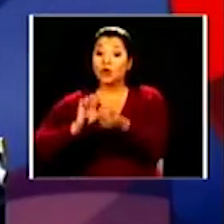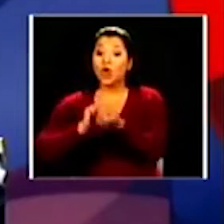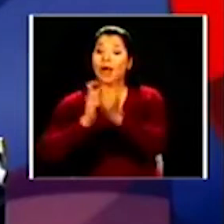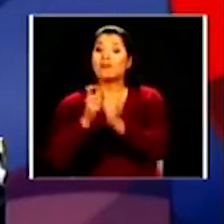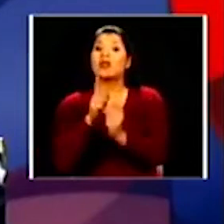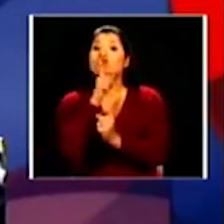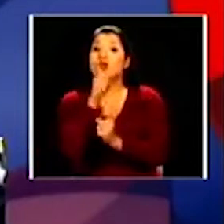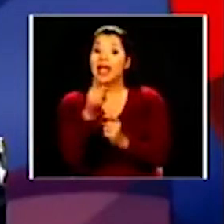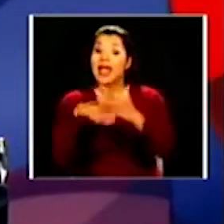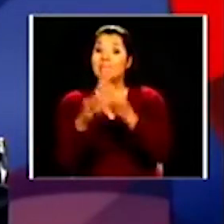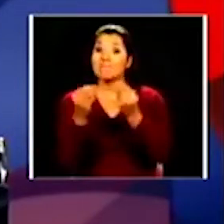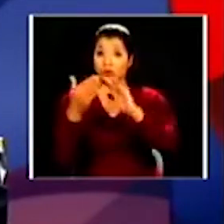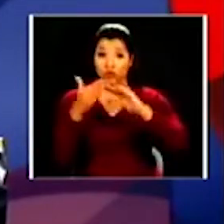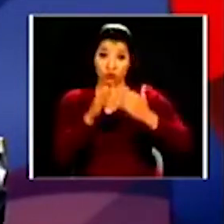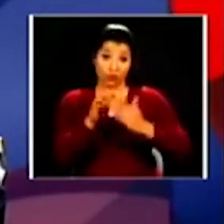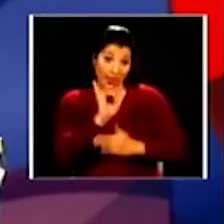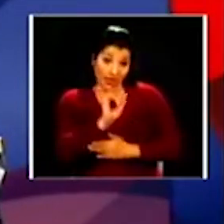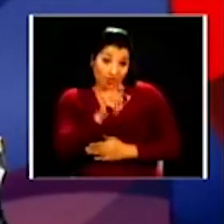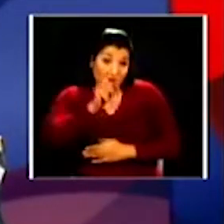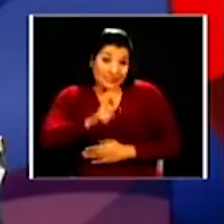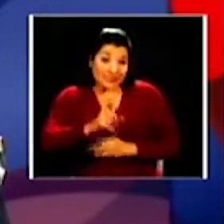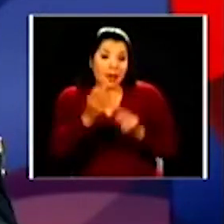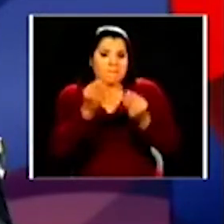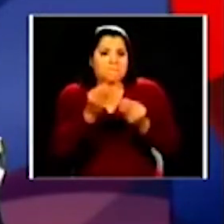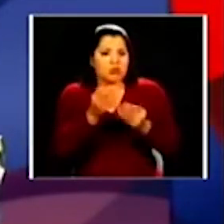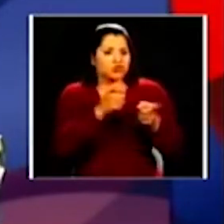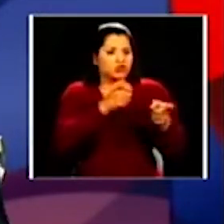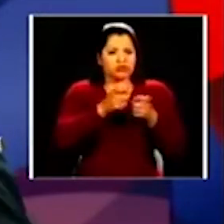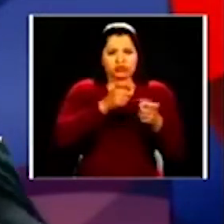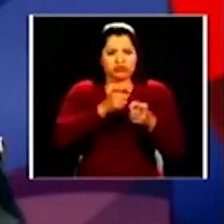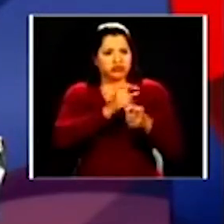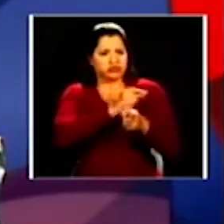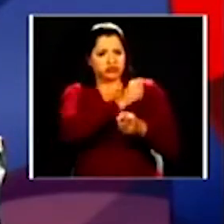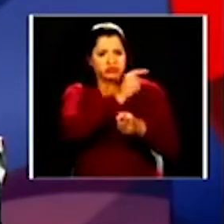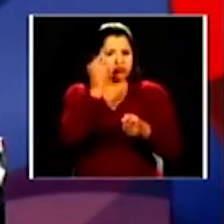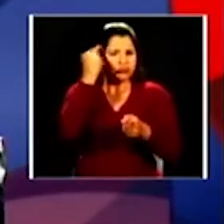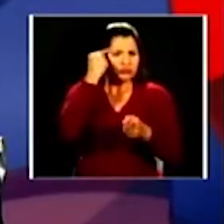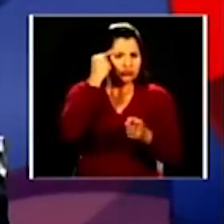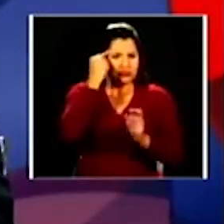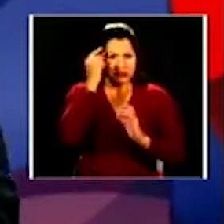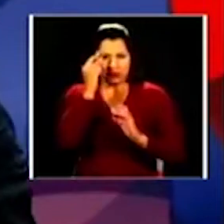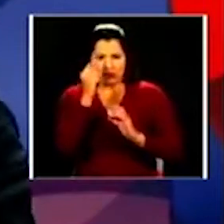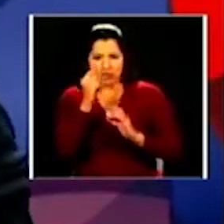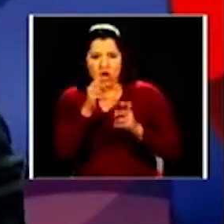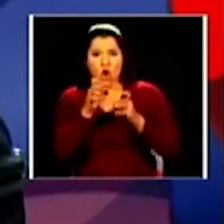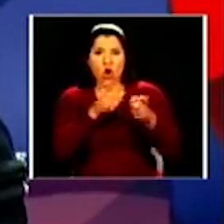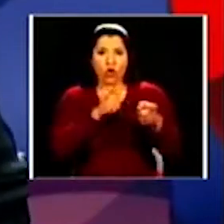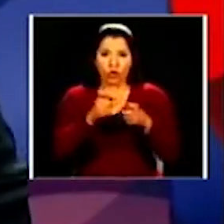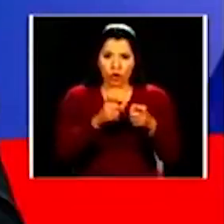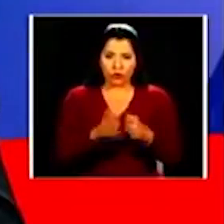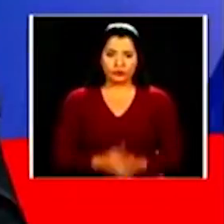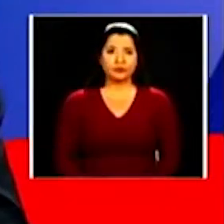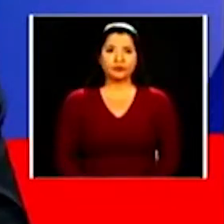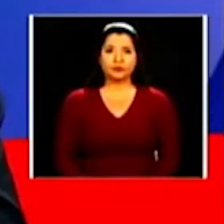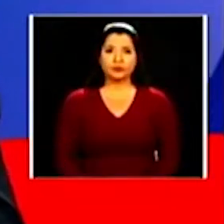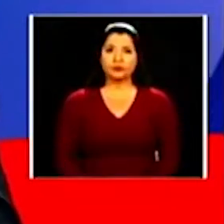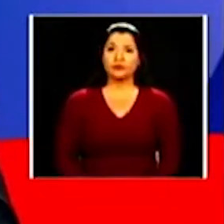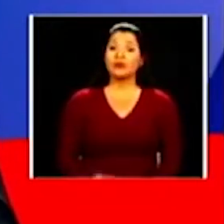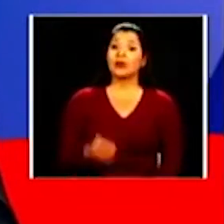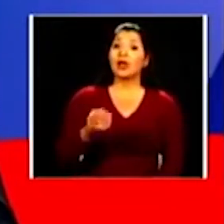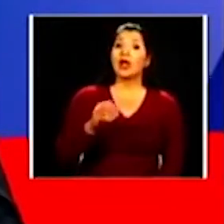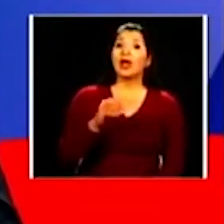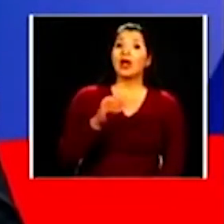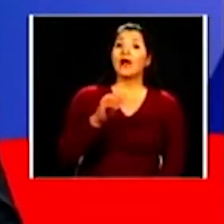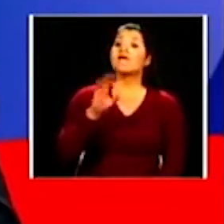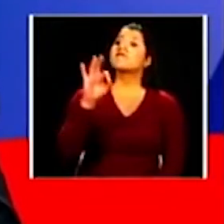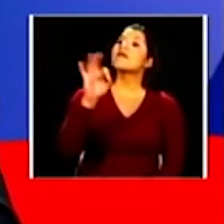estas comunidades. Eso lo que requiere es mucha gerencia y ciencia y mando. Don Carlos, tiene usted 1 minuto, don